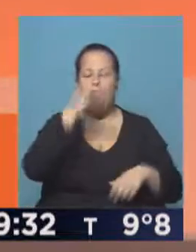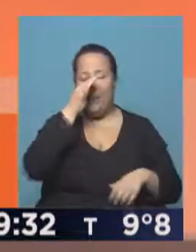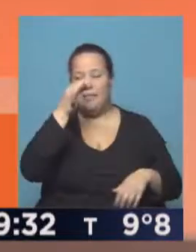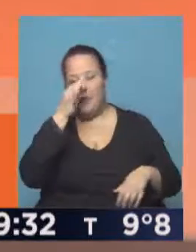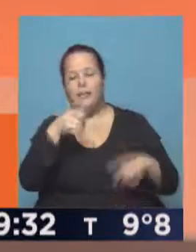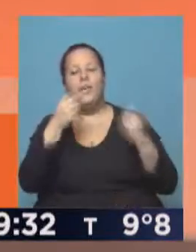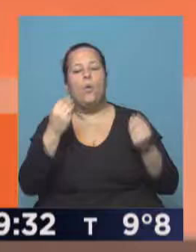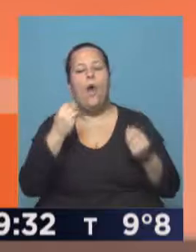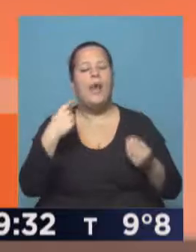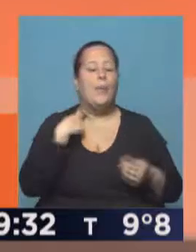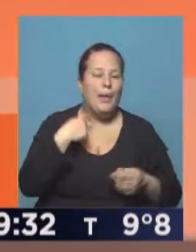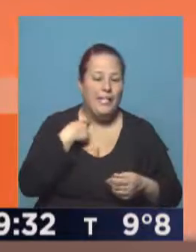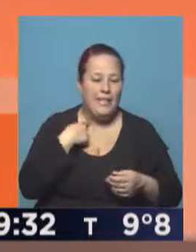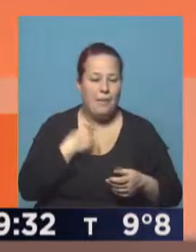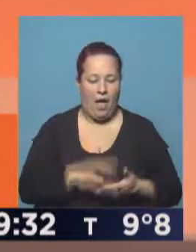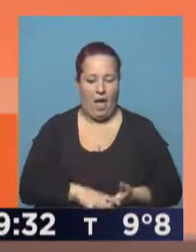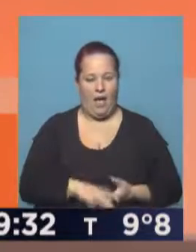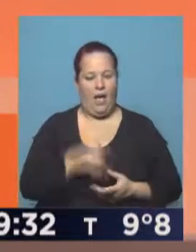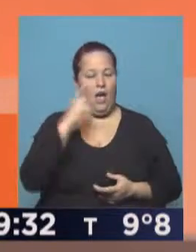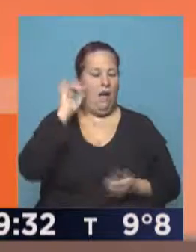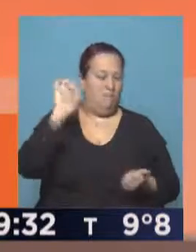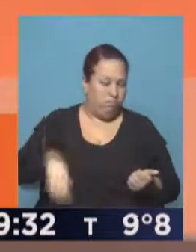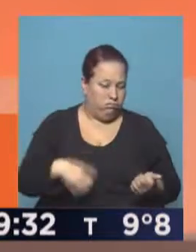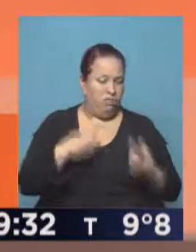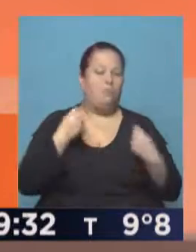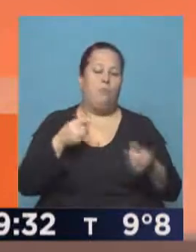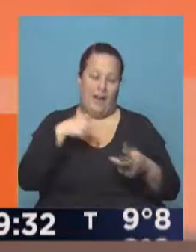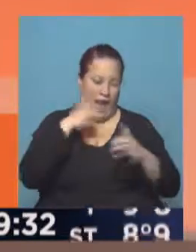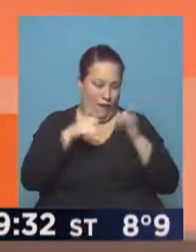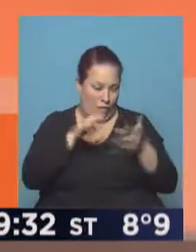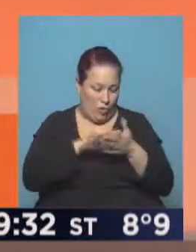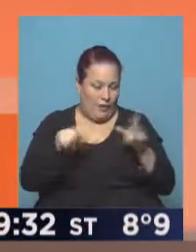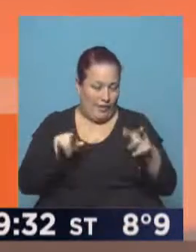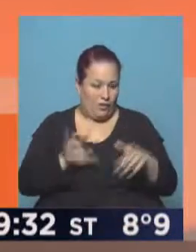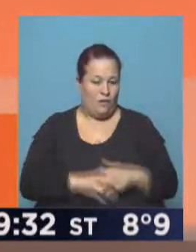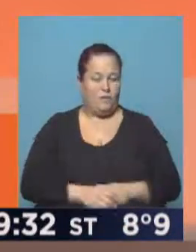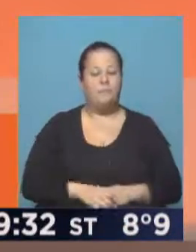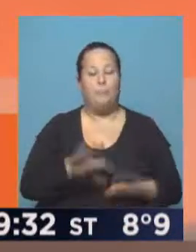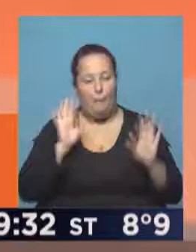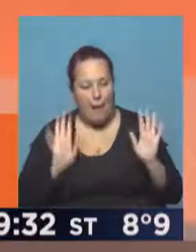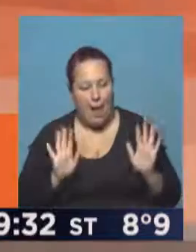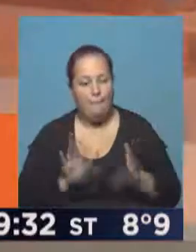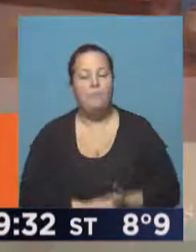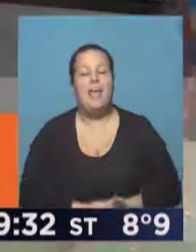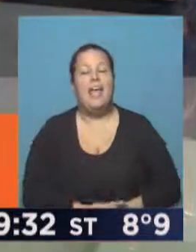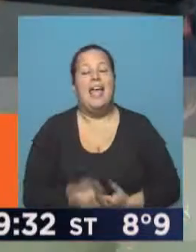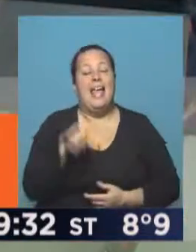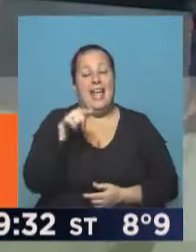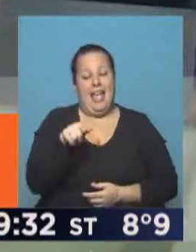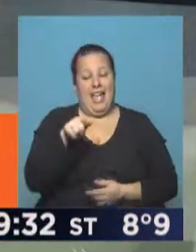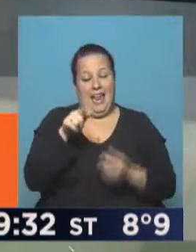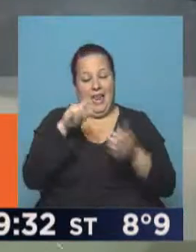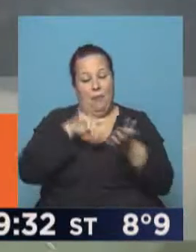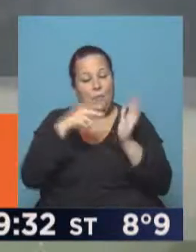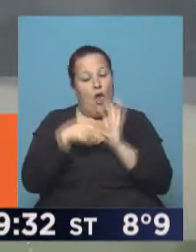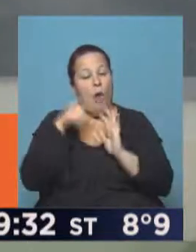¿qué papel tiene la víctima? ¿Está invisibilizada? Porque de eso estamos hablando, ¿no? Mira, el